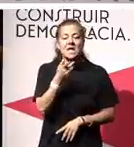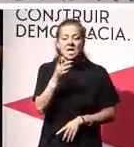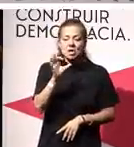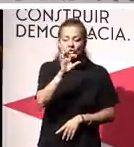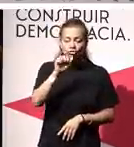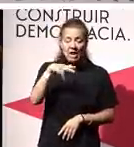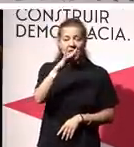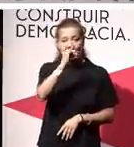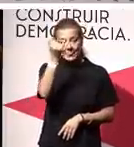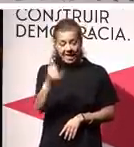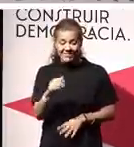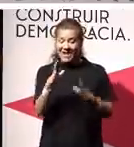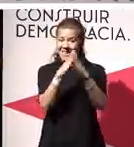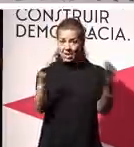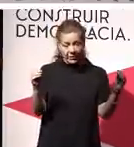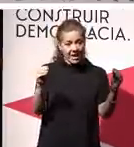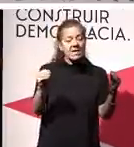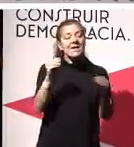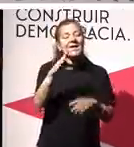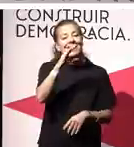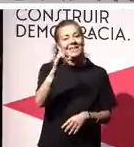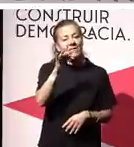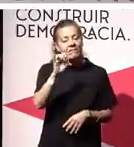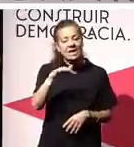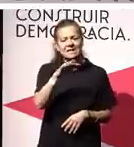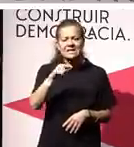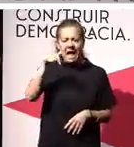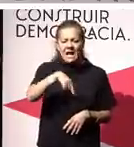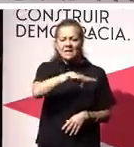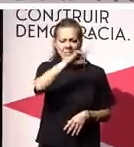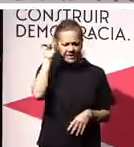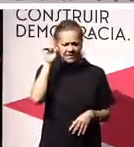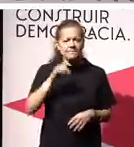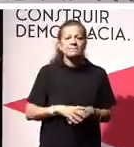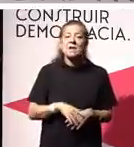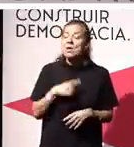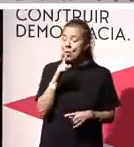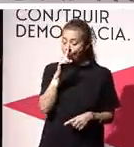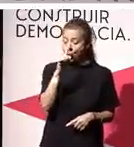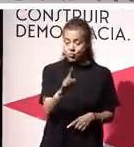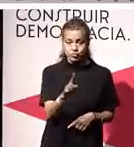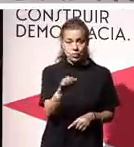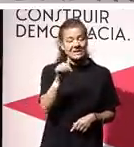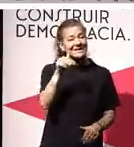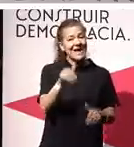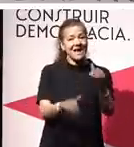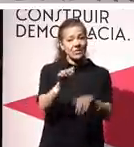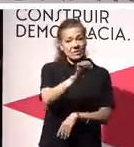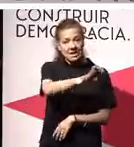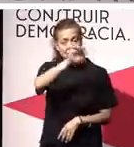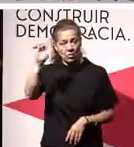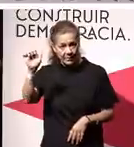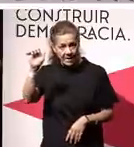Andalucía y el Partido Popular de Cristina Cifuentes en la Comunidad de Madrid. Apenas un año después de las elecciones